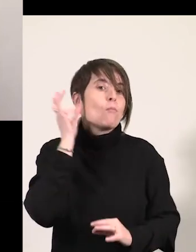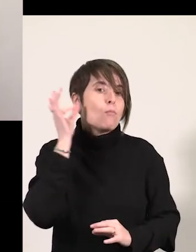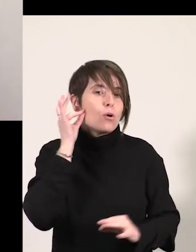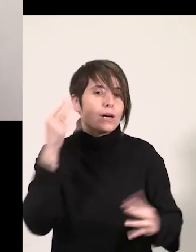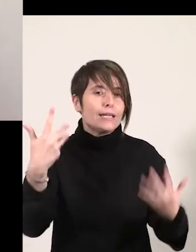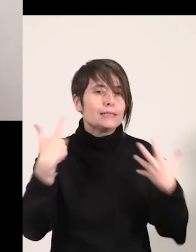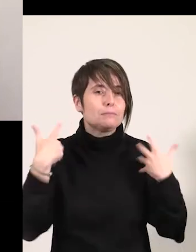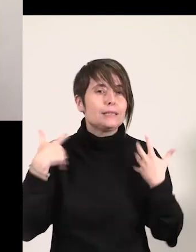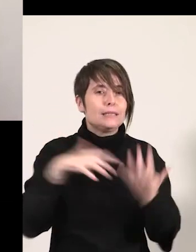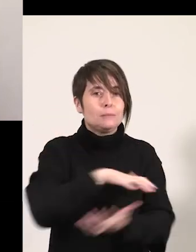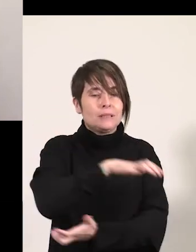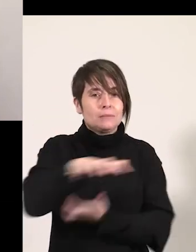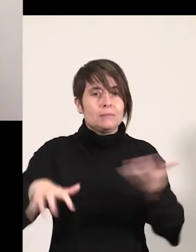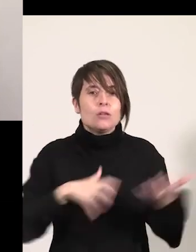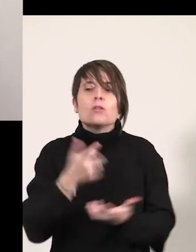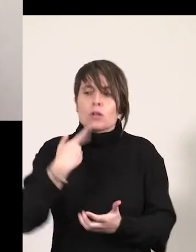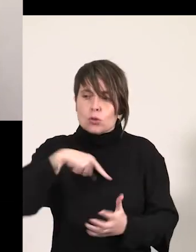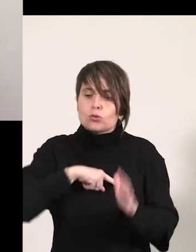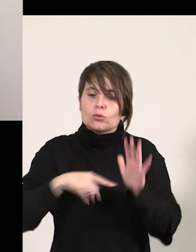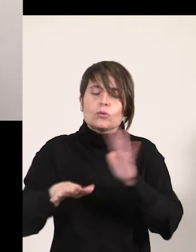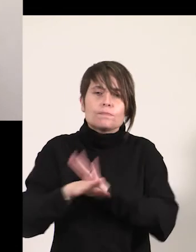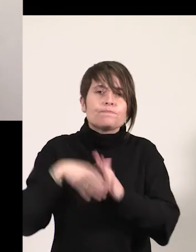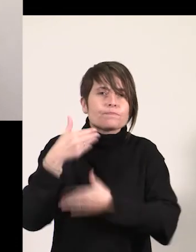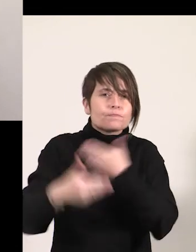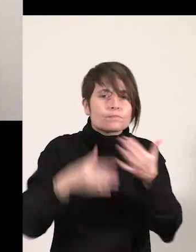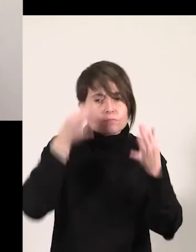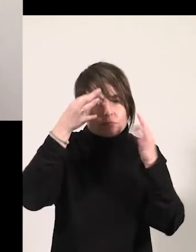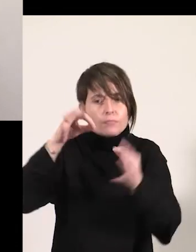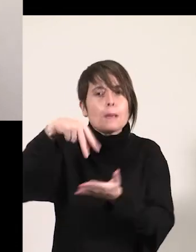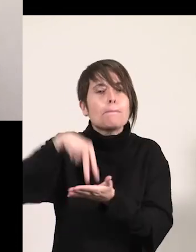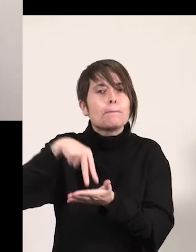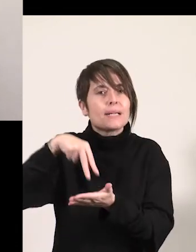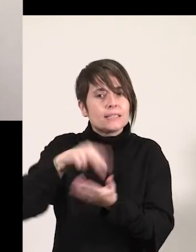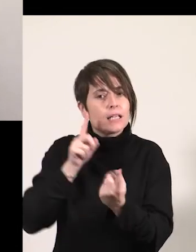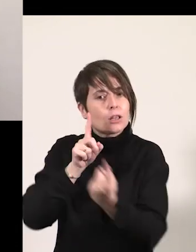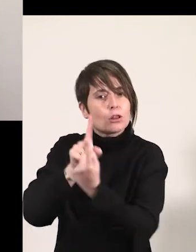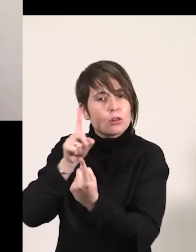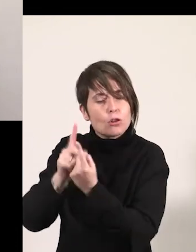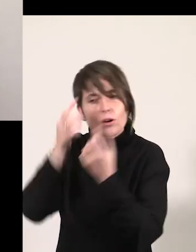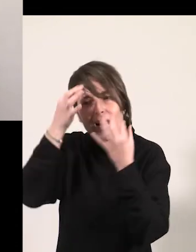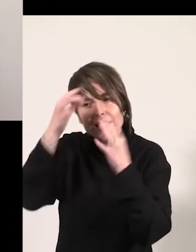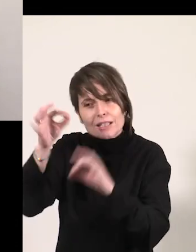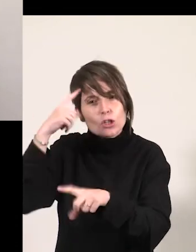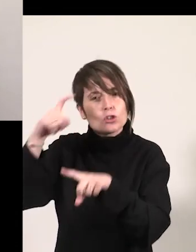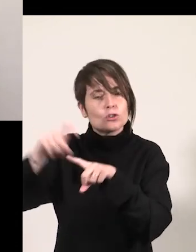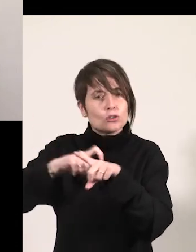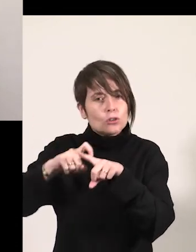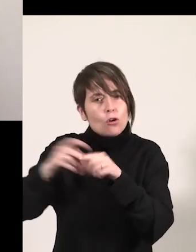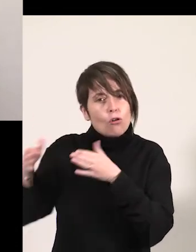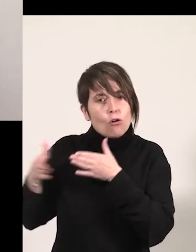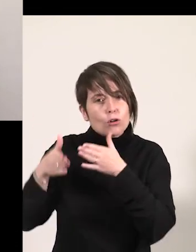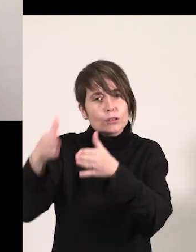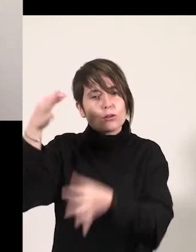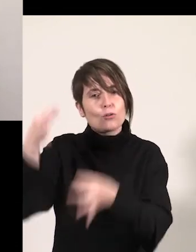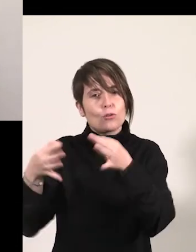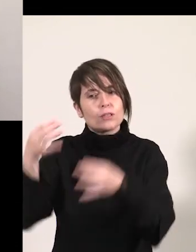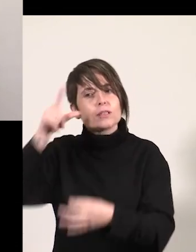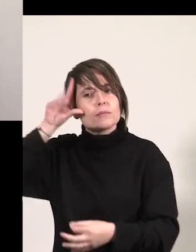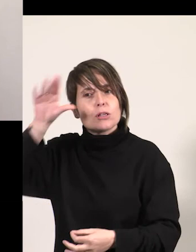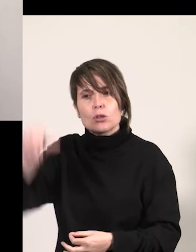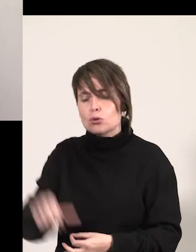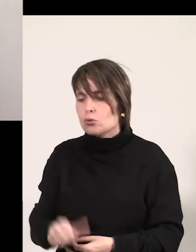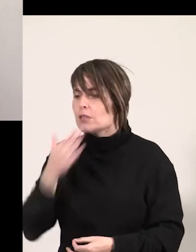mundo, y sobre todo especialmente a las mujeres víctimas de violencia, que seguimos atendiendo de una manera presencial, con atención